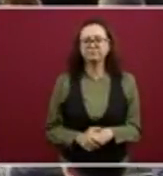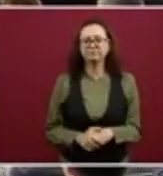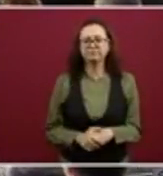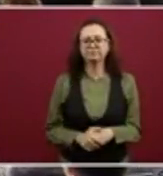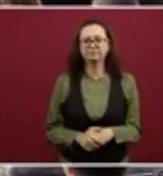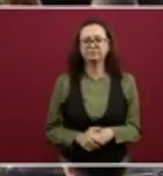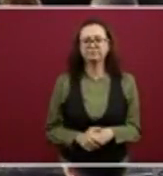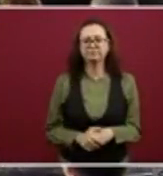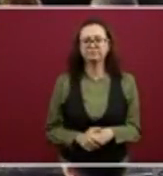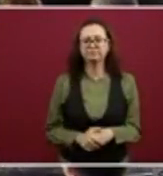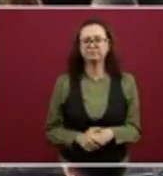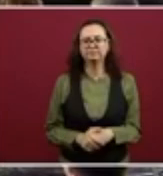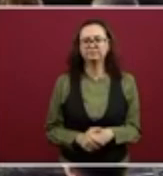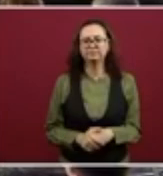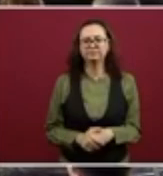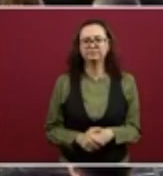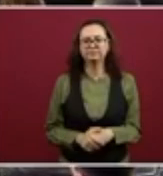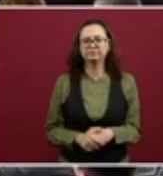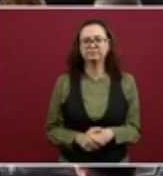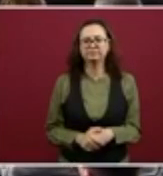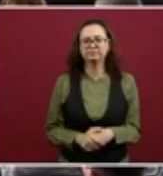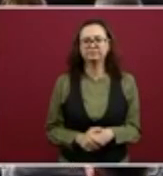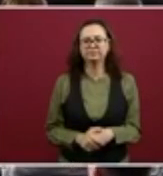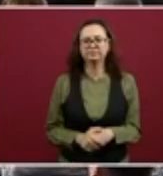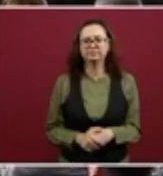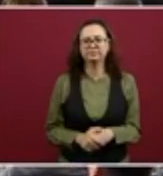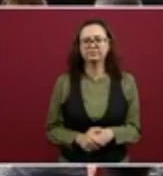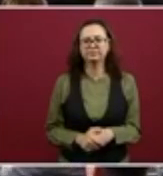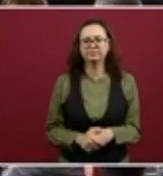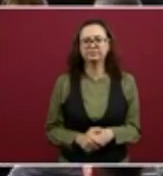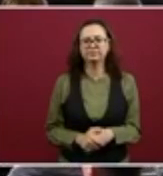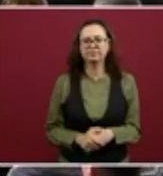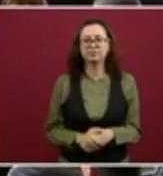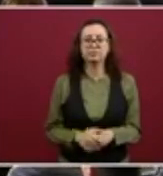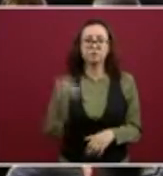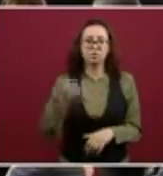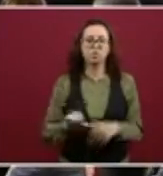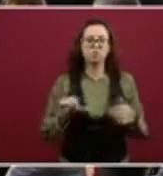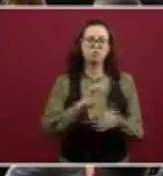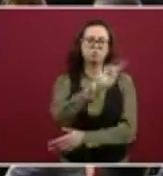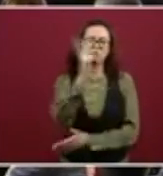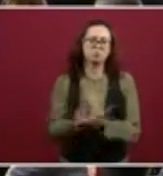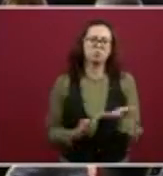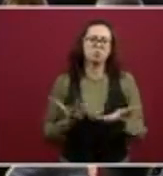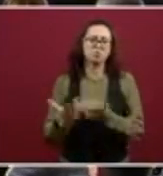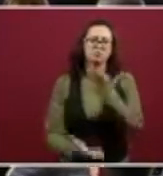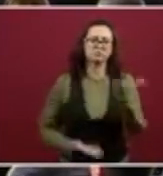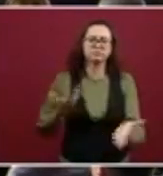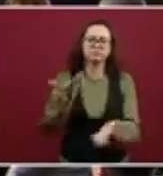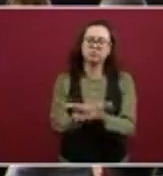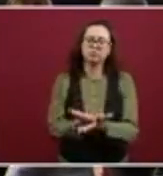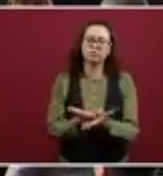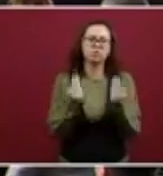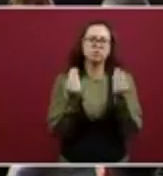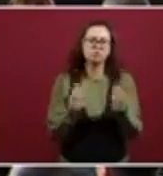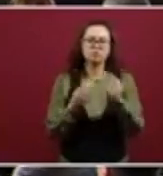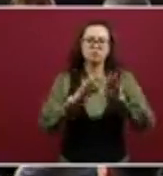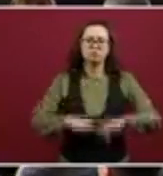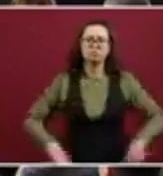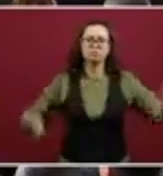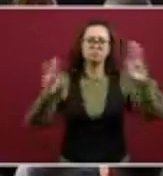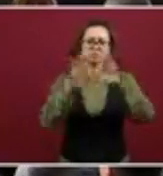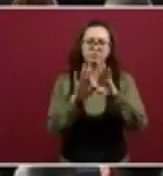Es muy importante la presentación de este plan